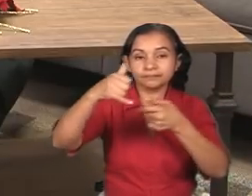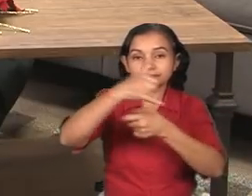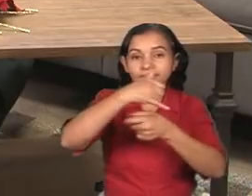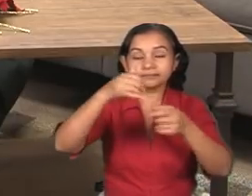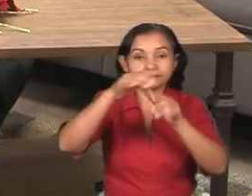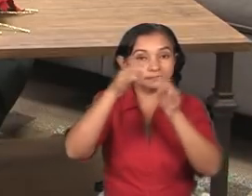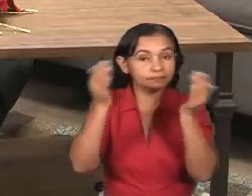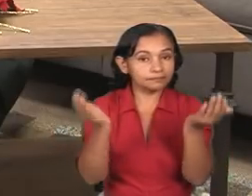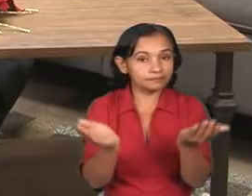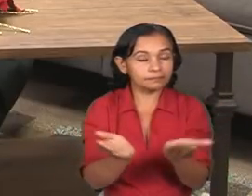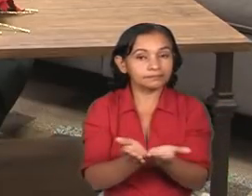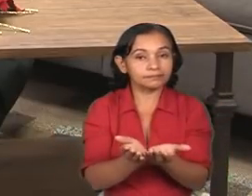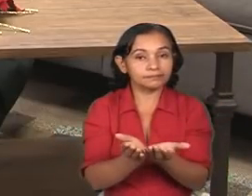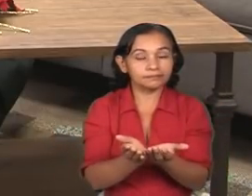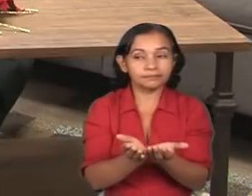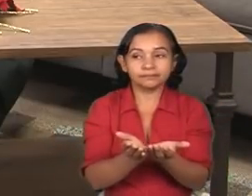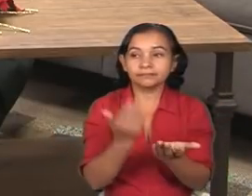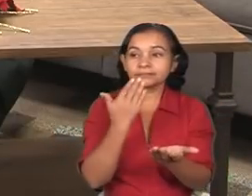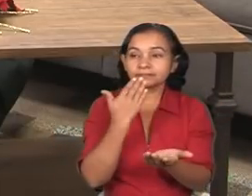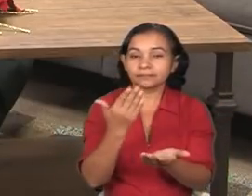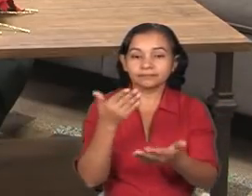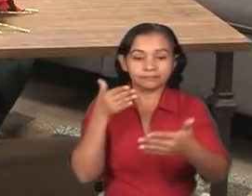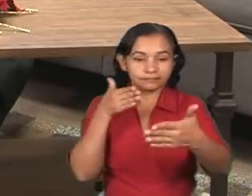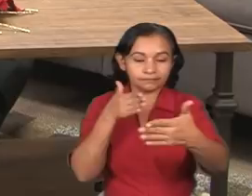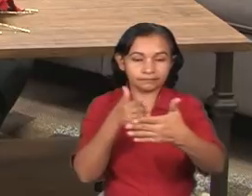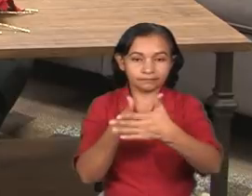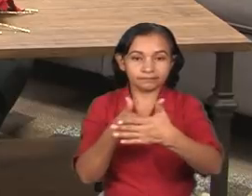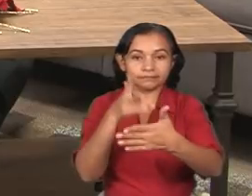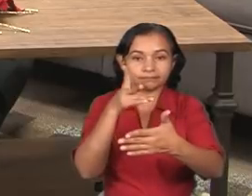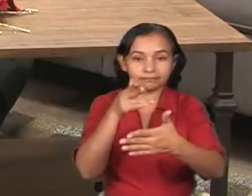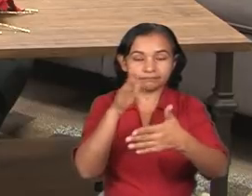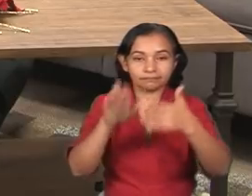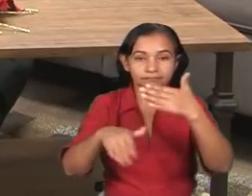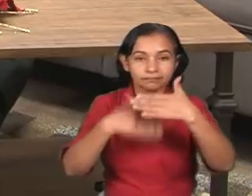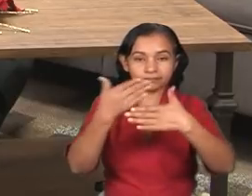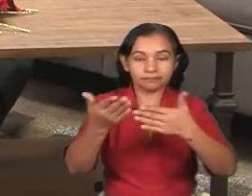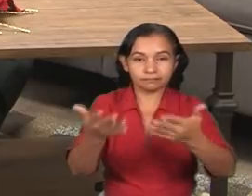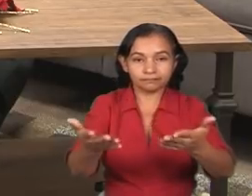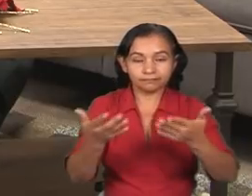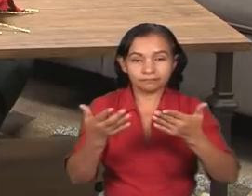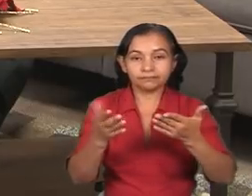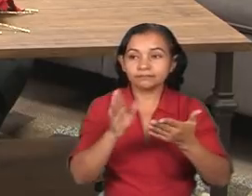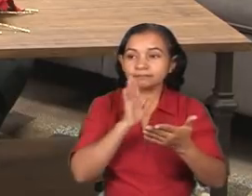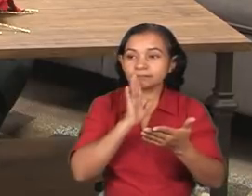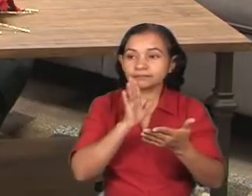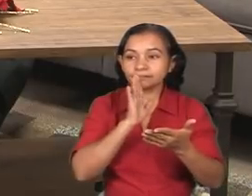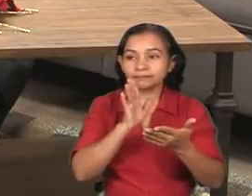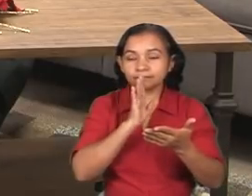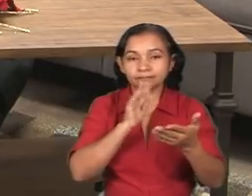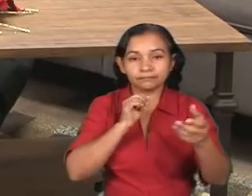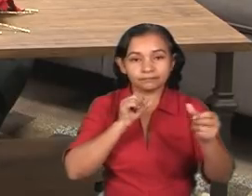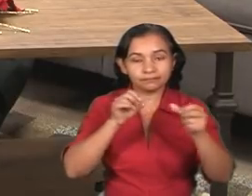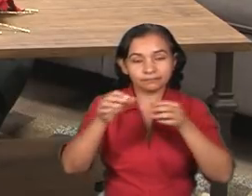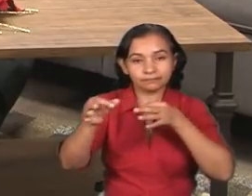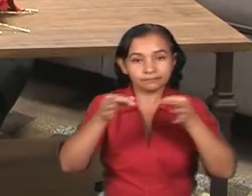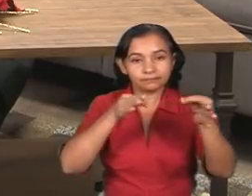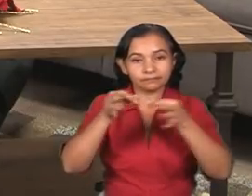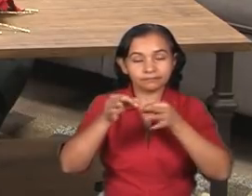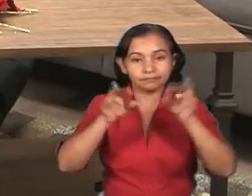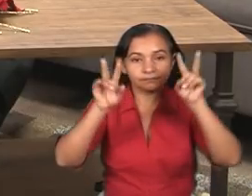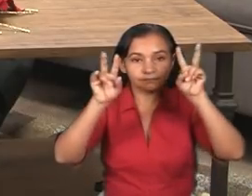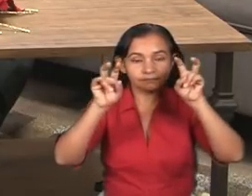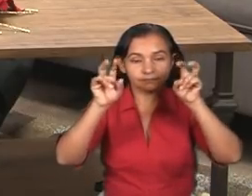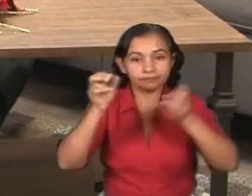el mundo. Bueno, tenemos que hacer una pausa, pero al volver quisiera que nos hablara, continuara conversando sobre ese